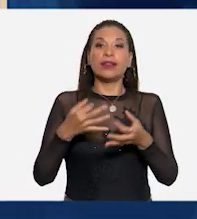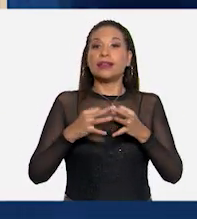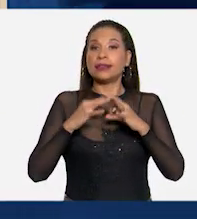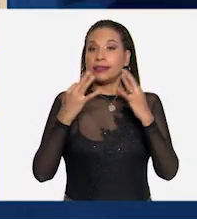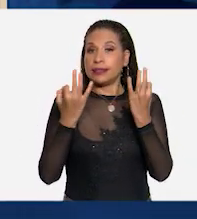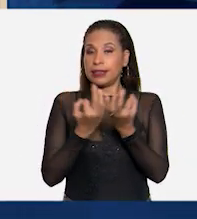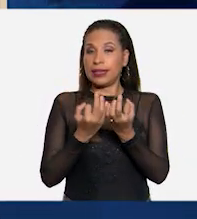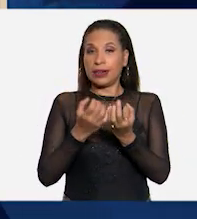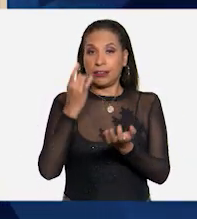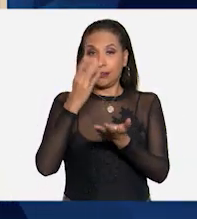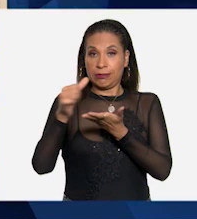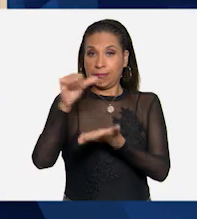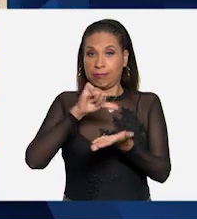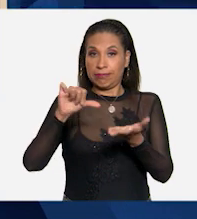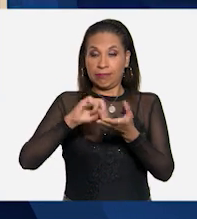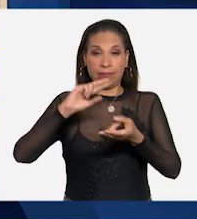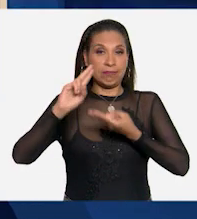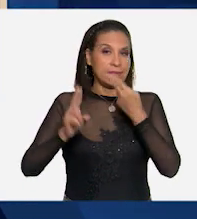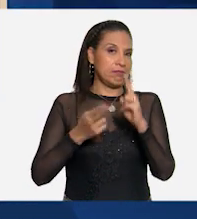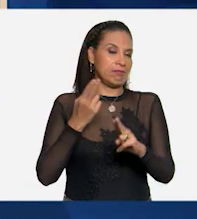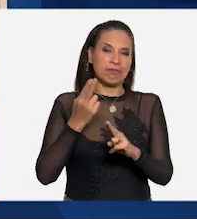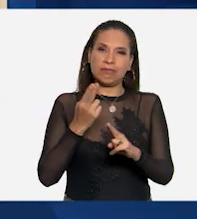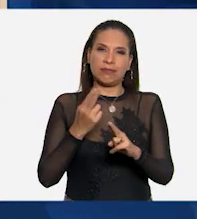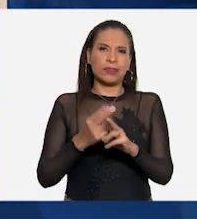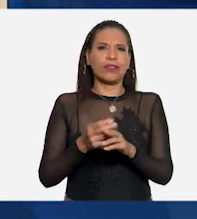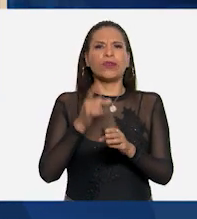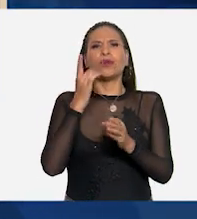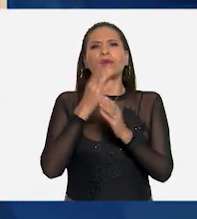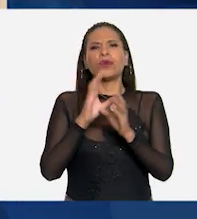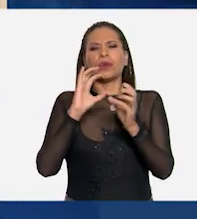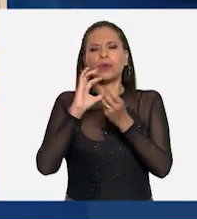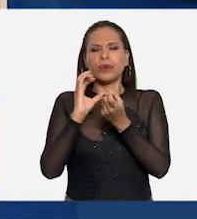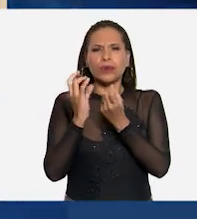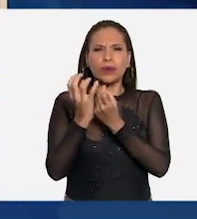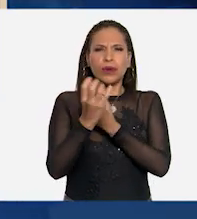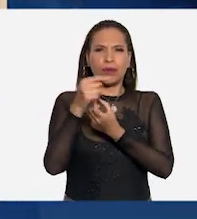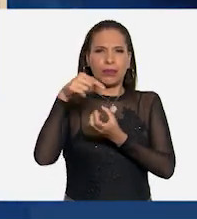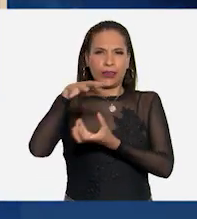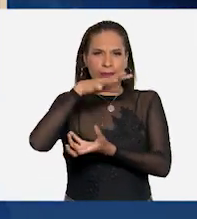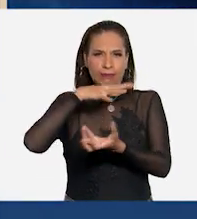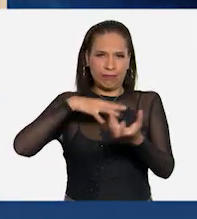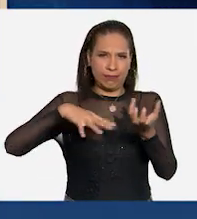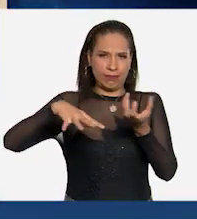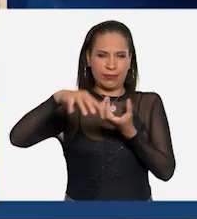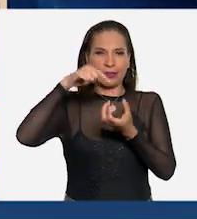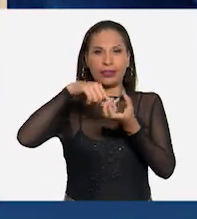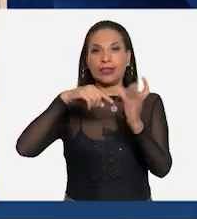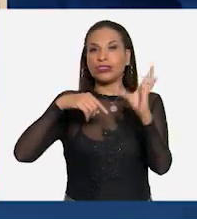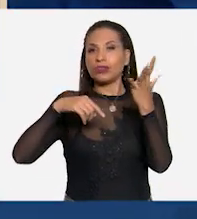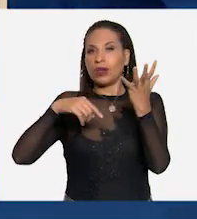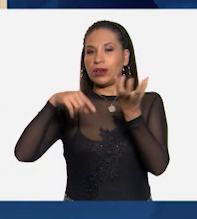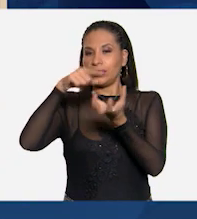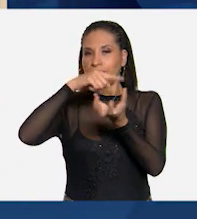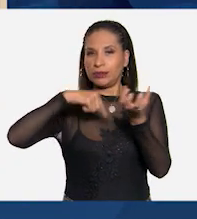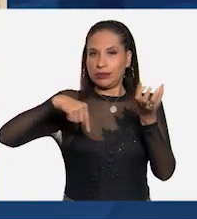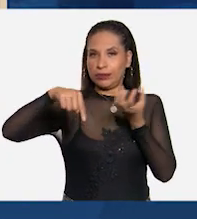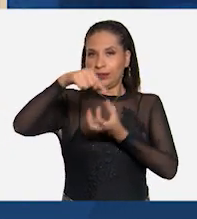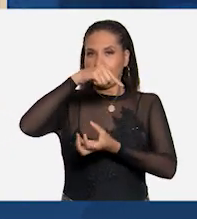Tierra no es el centro del universo. Es tan solo un cuerpo celeste que gira alrededor del Sol.